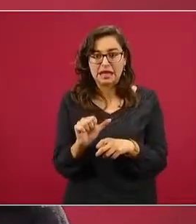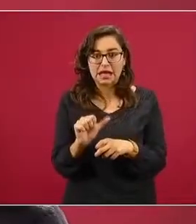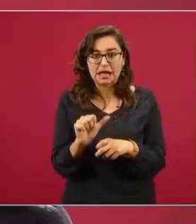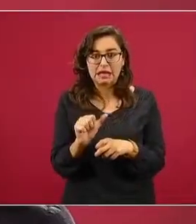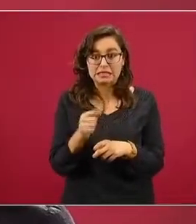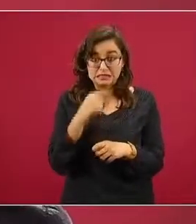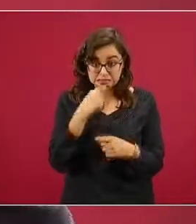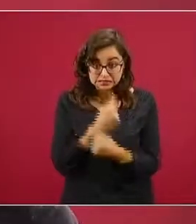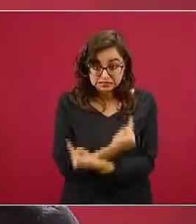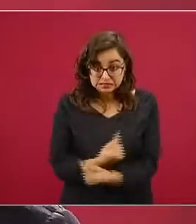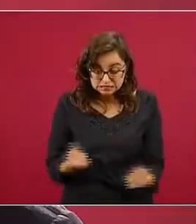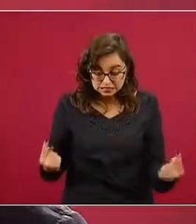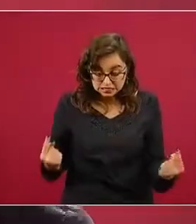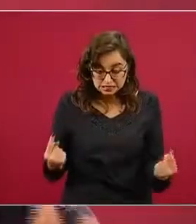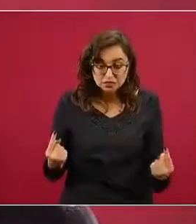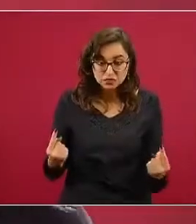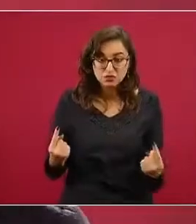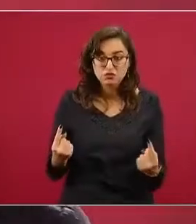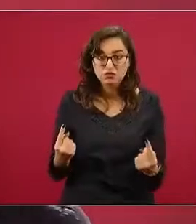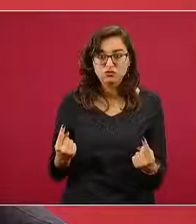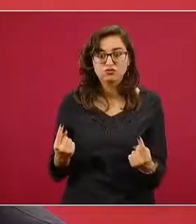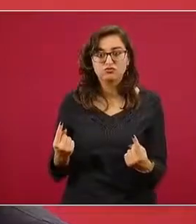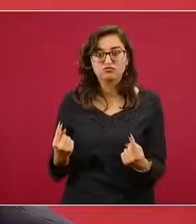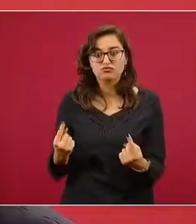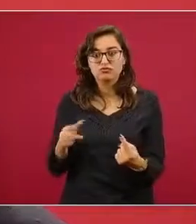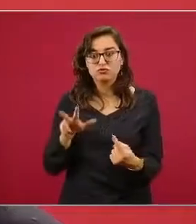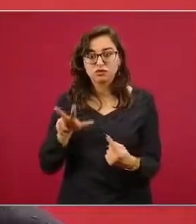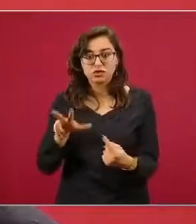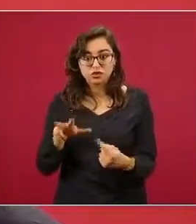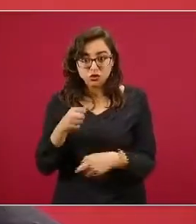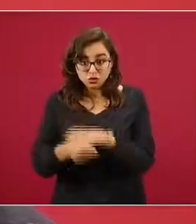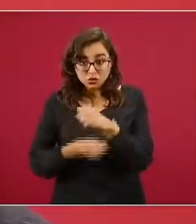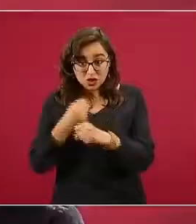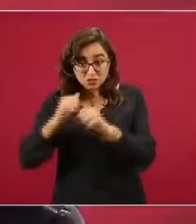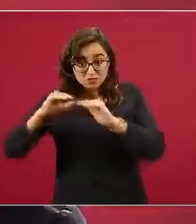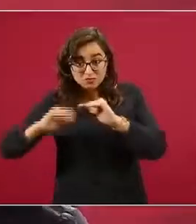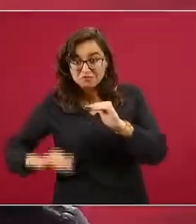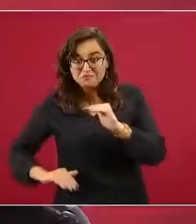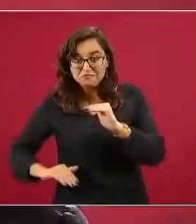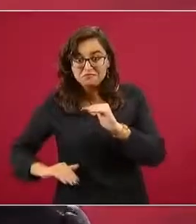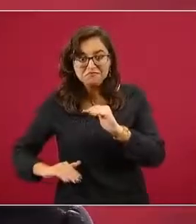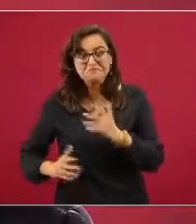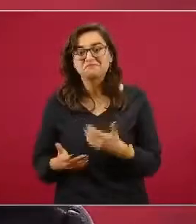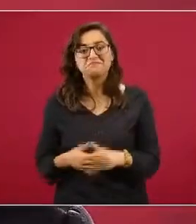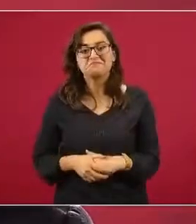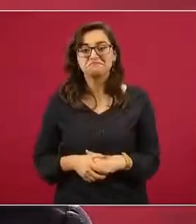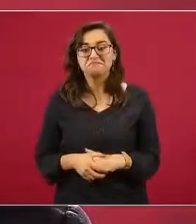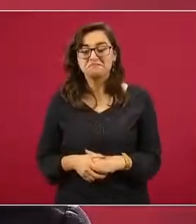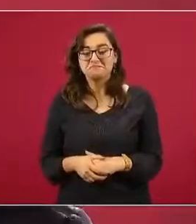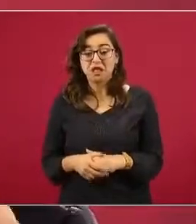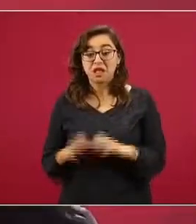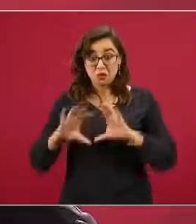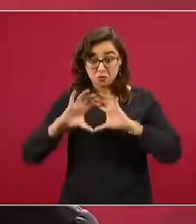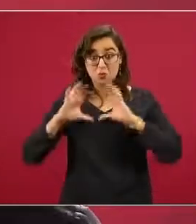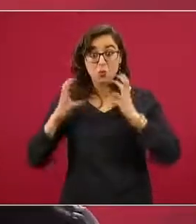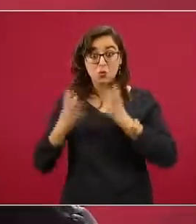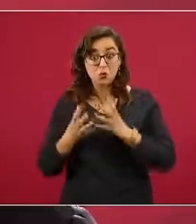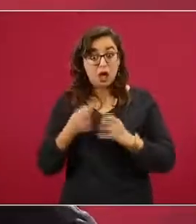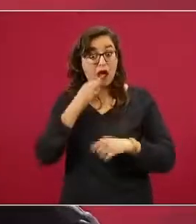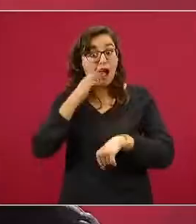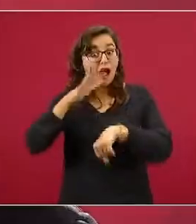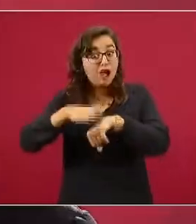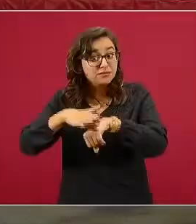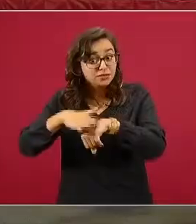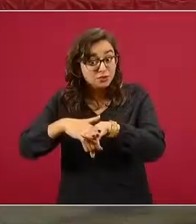incluyendo niños, personas menores de 18 años. De modo que no va a ser posible en ningún lugar del mundo, que quede claro, en ningún